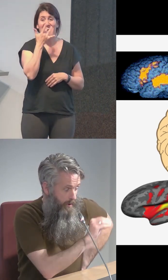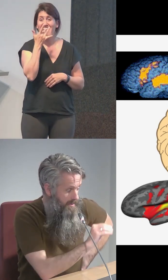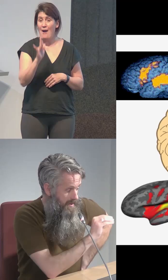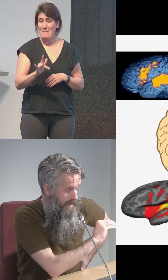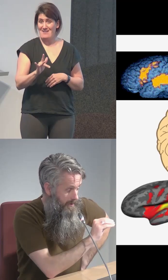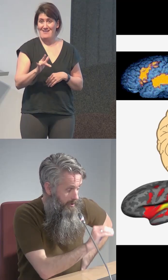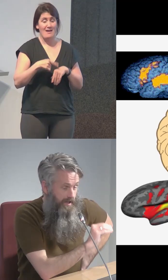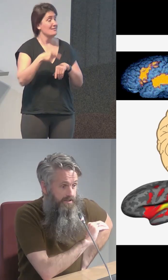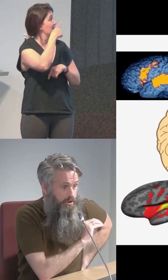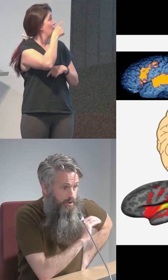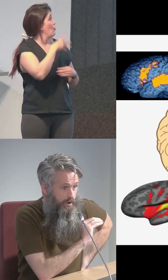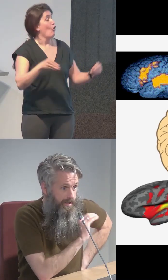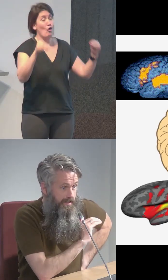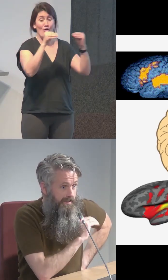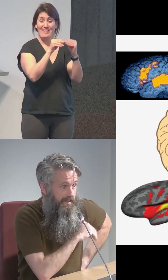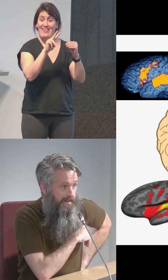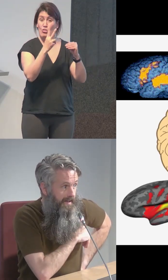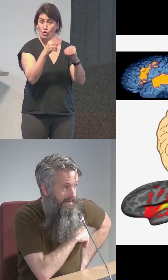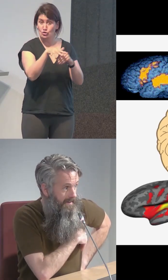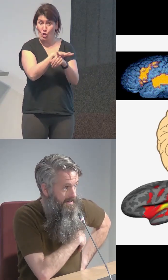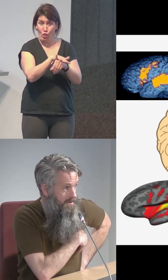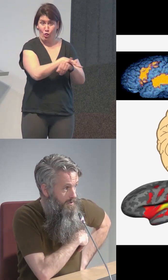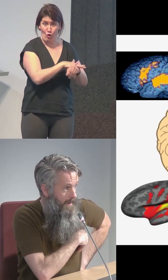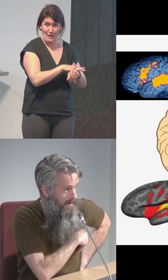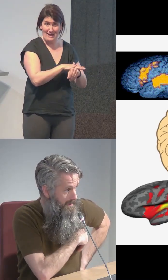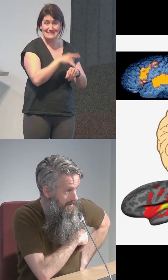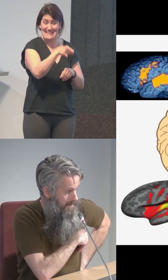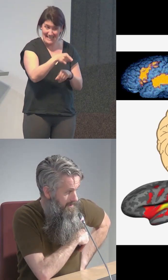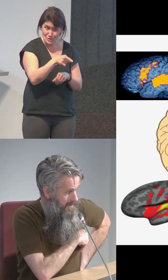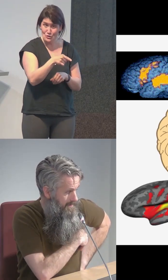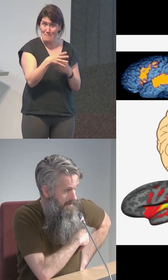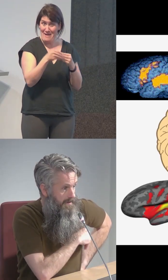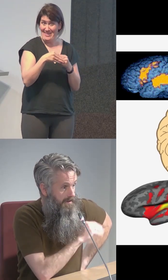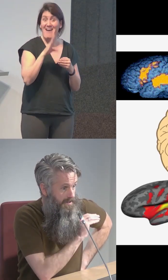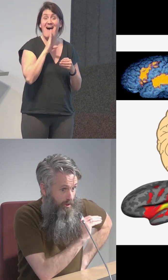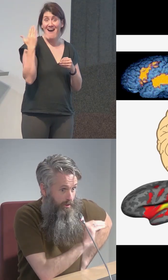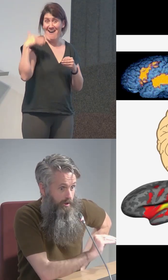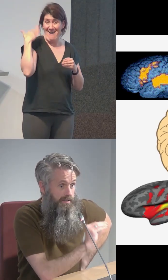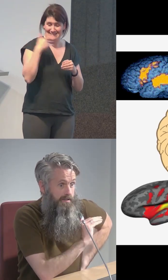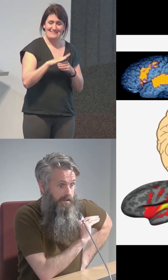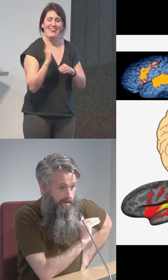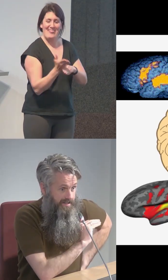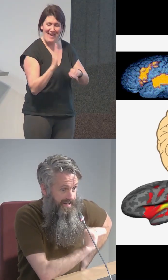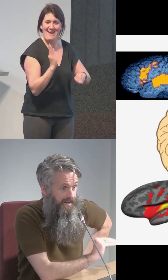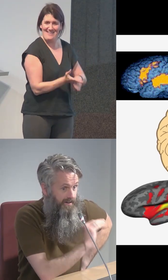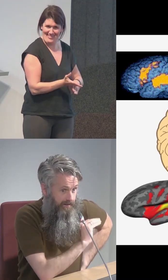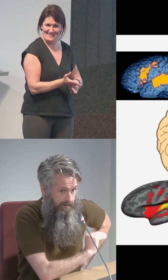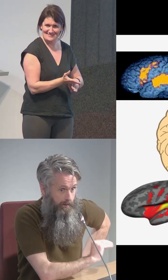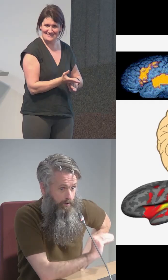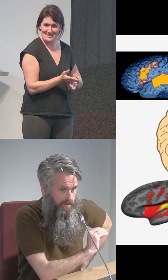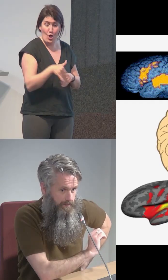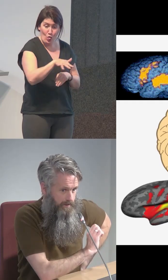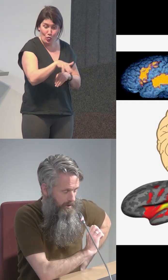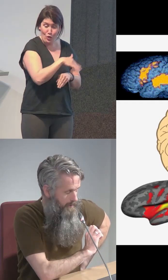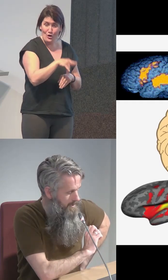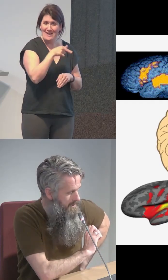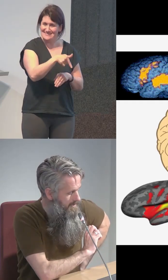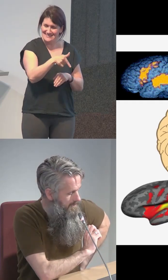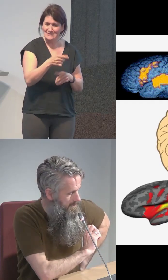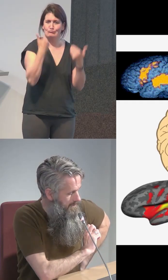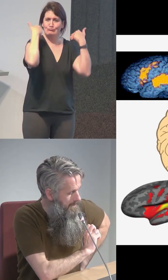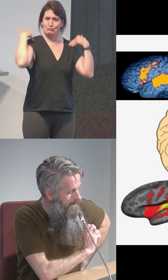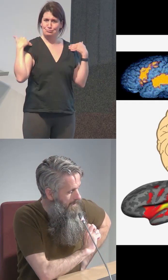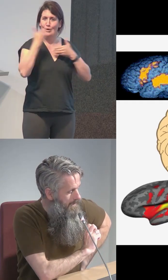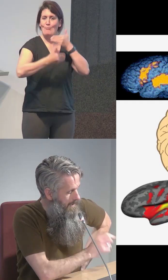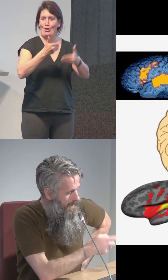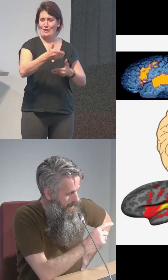amarillas coinciden con las 2 zonas que tenían dañadas esos pacientes, que son zonas que se encargan del procesamiento